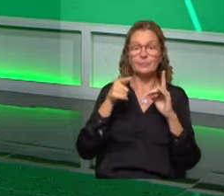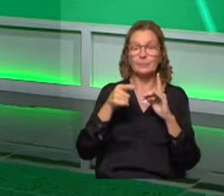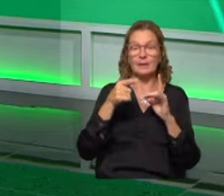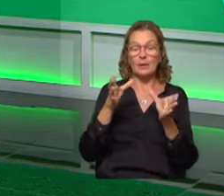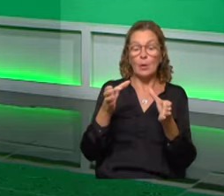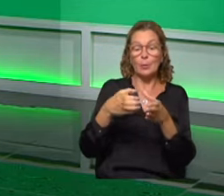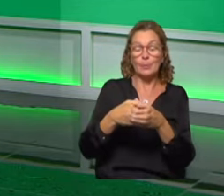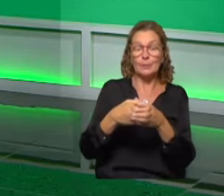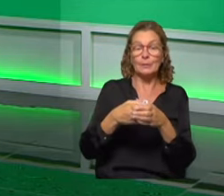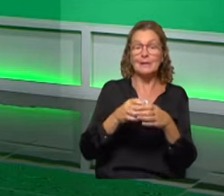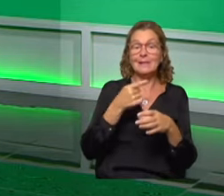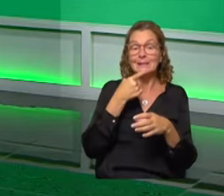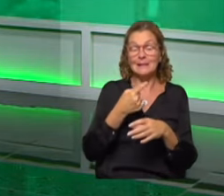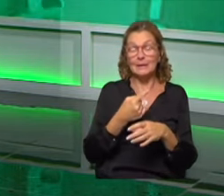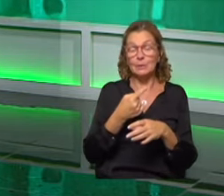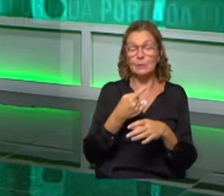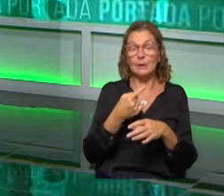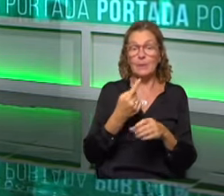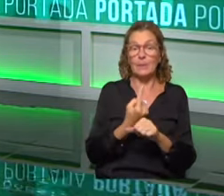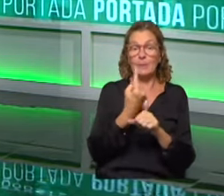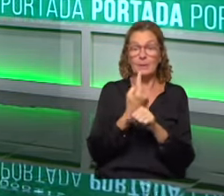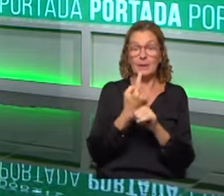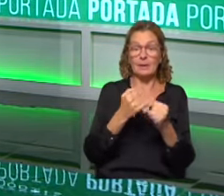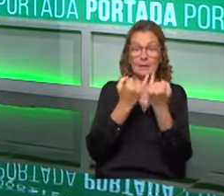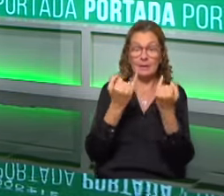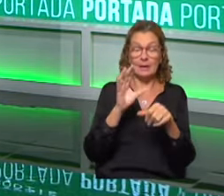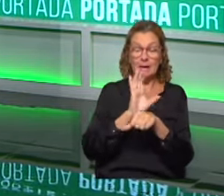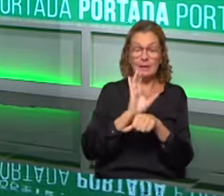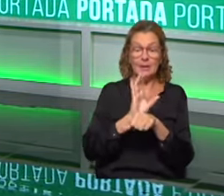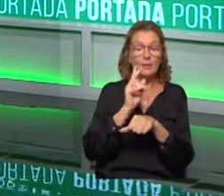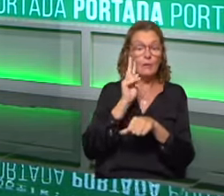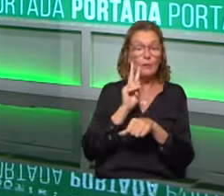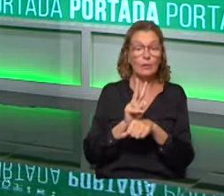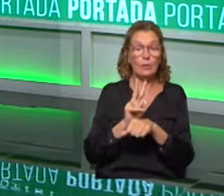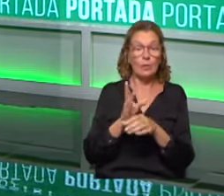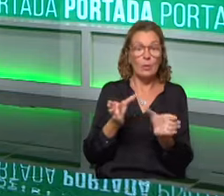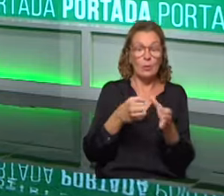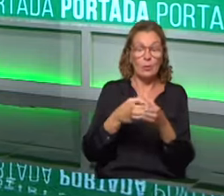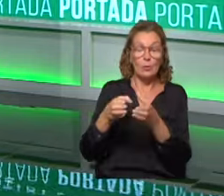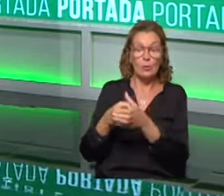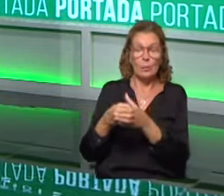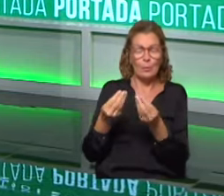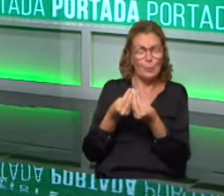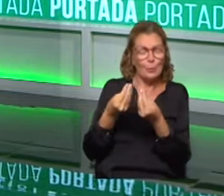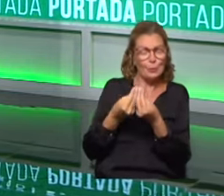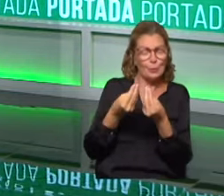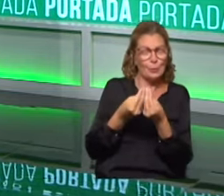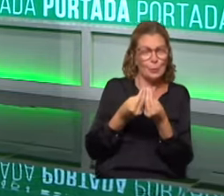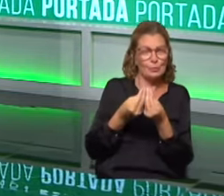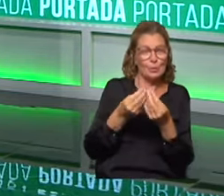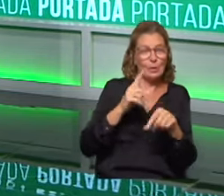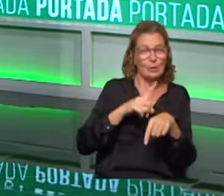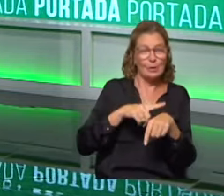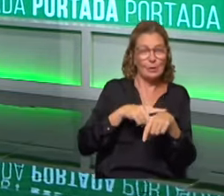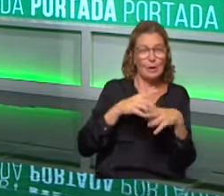ese colectivo, expresó que en el primer día de clase se constató que hay grupos superpoblados en escuelas de tiempo completo